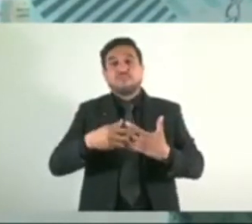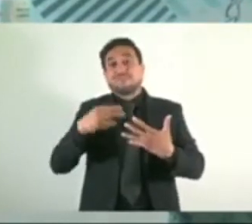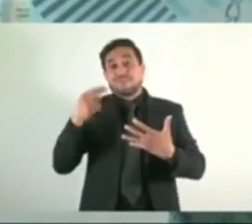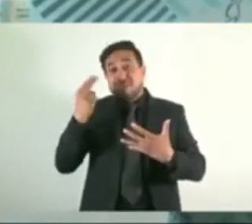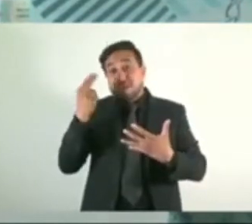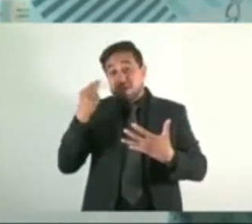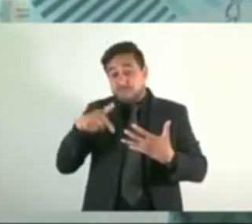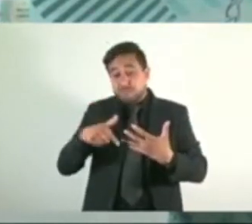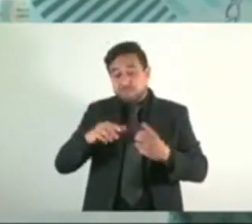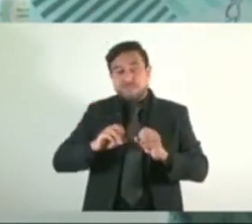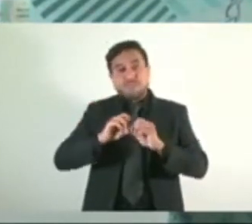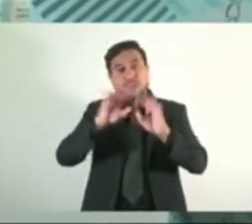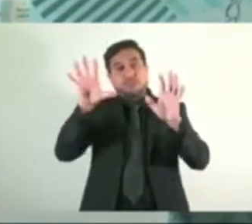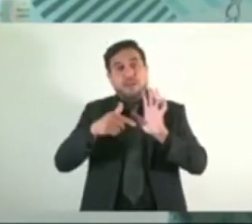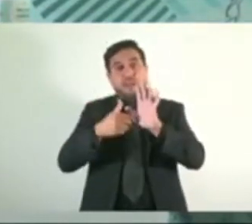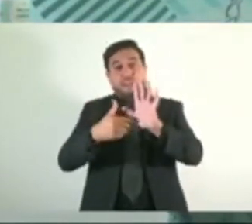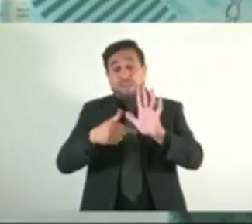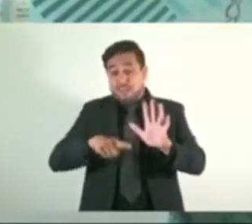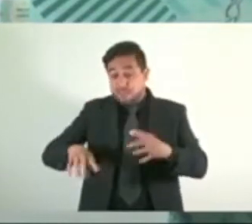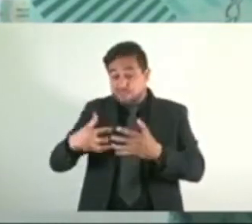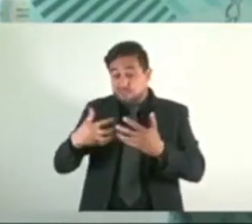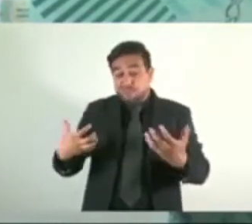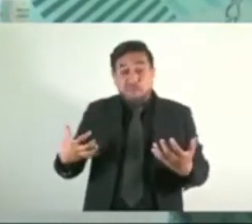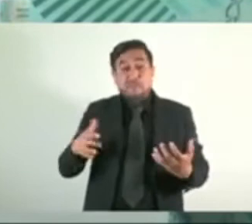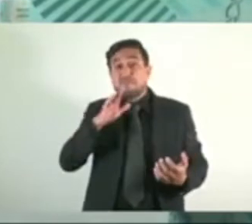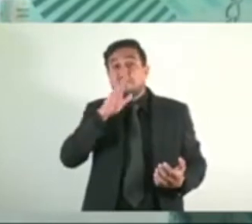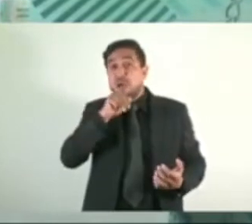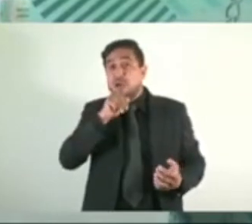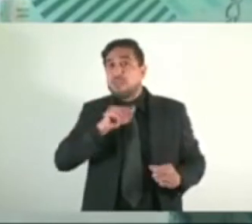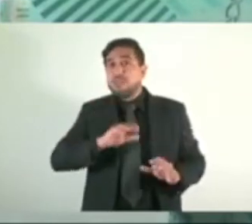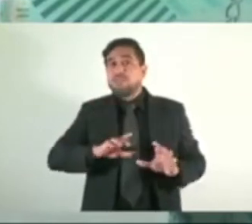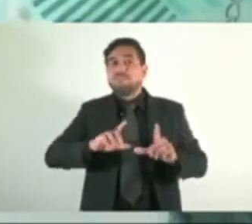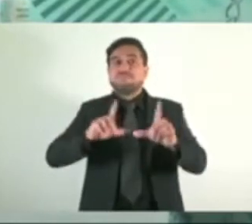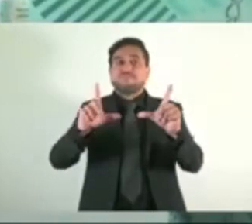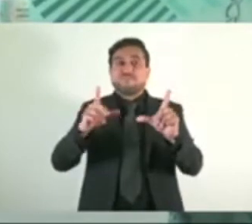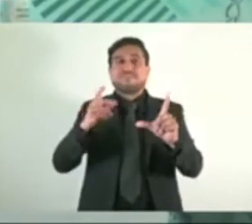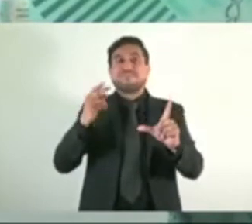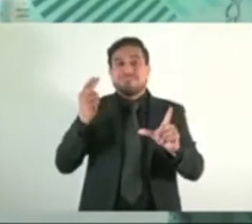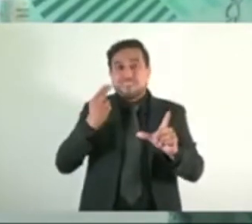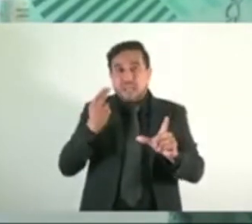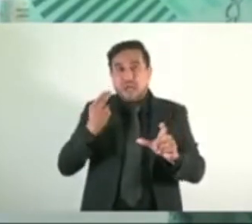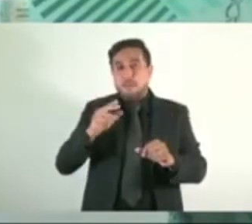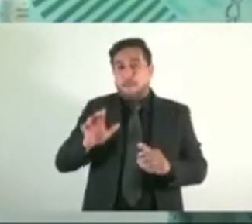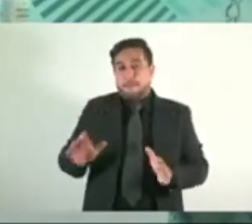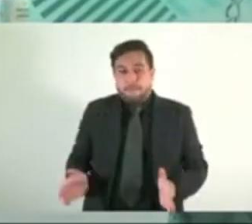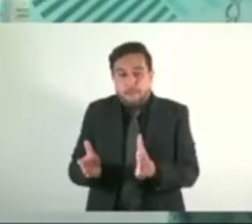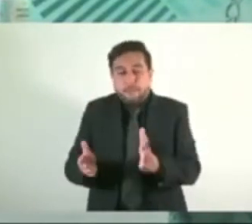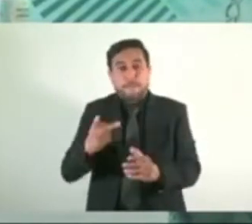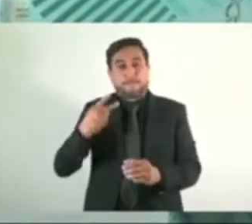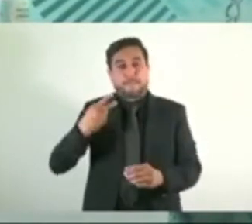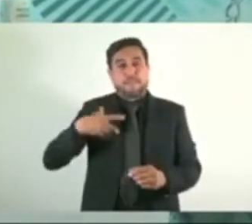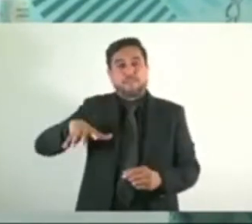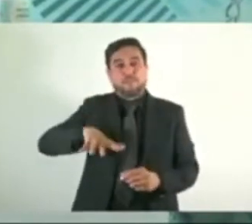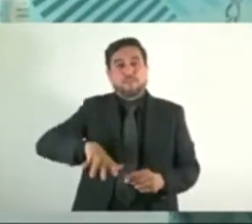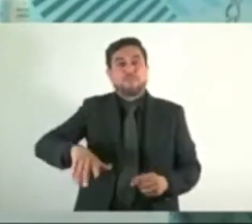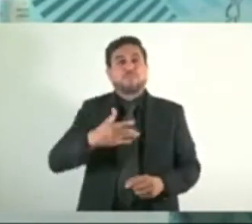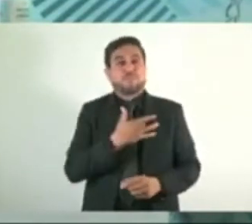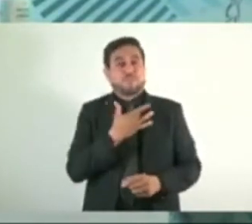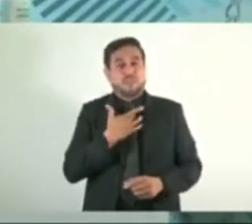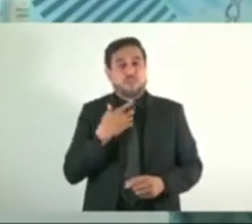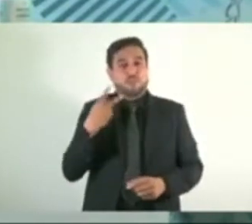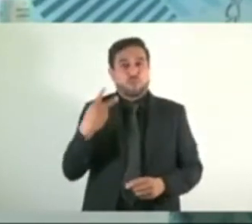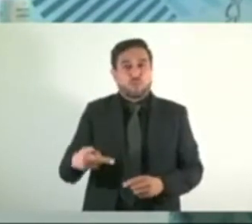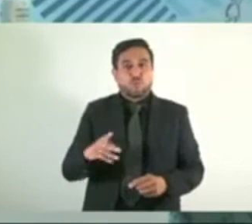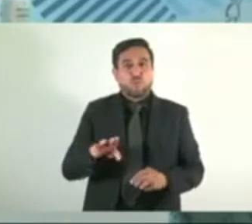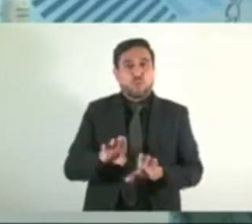transparencia pública, menos aún impulsar la participación ciudadana en la deliberación de los